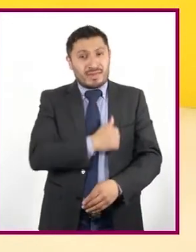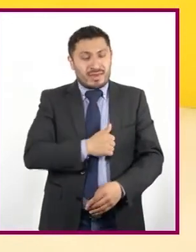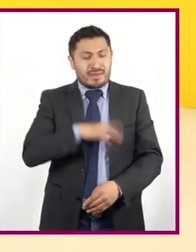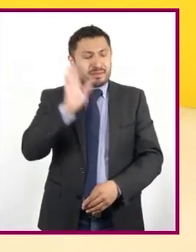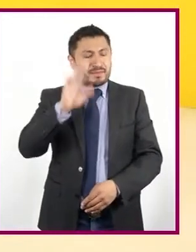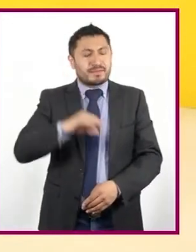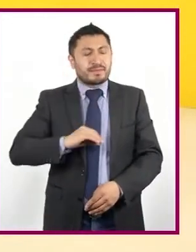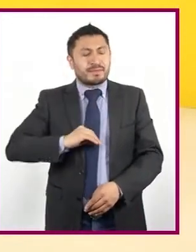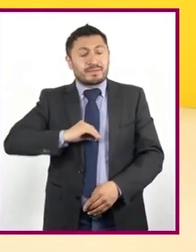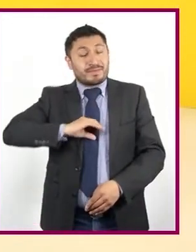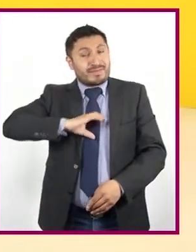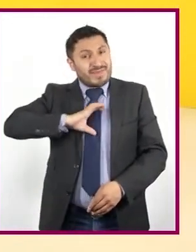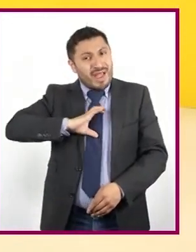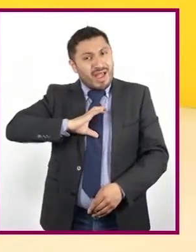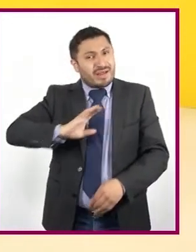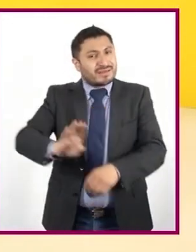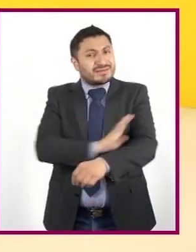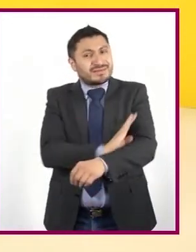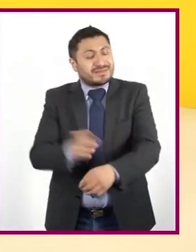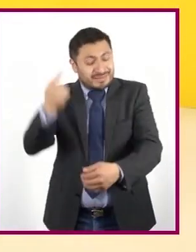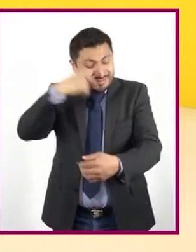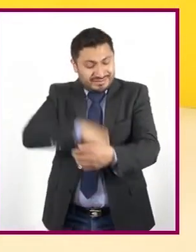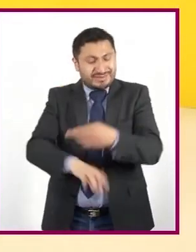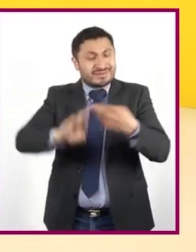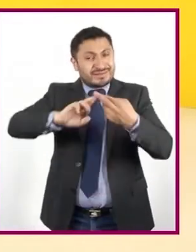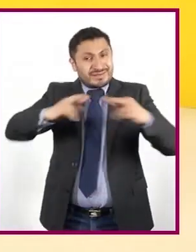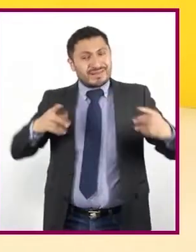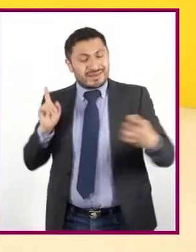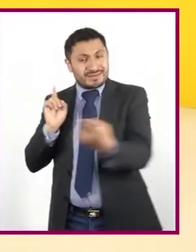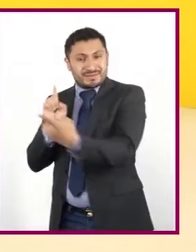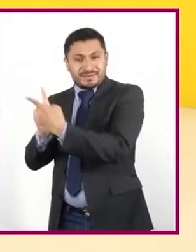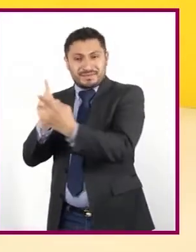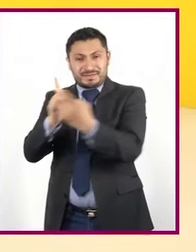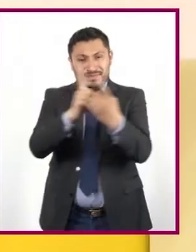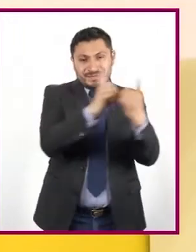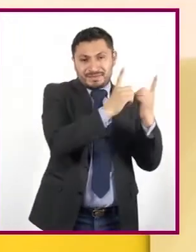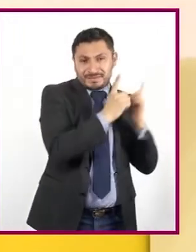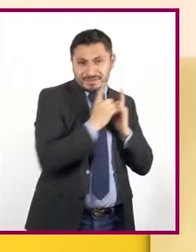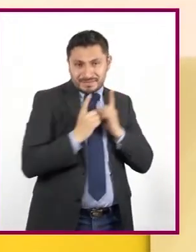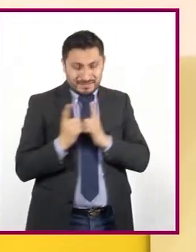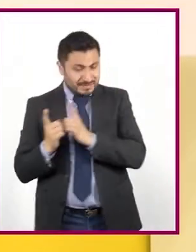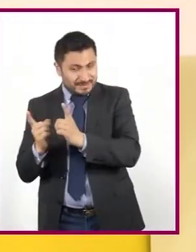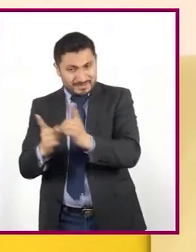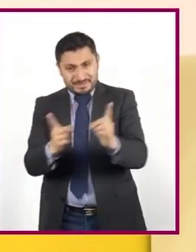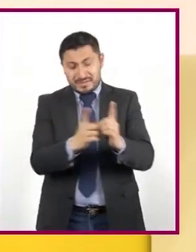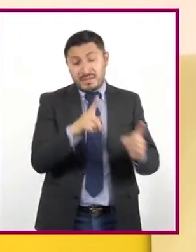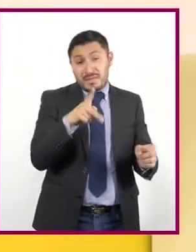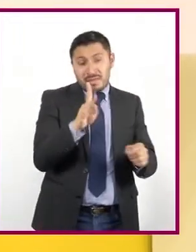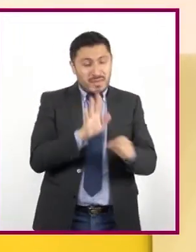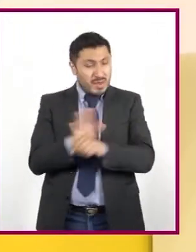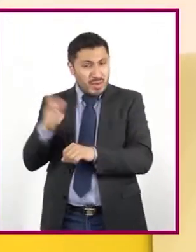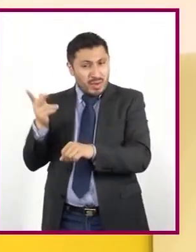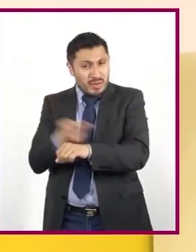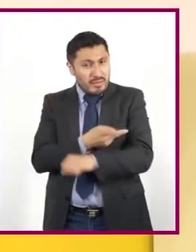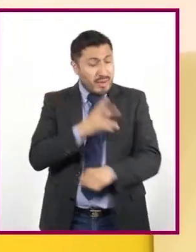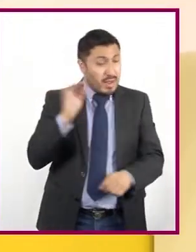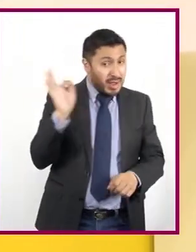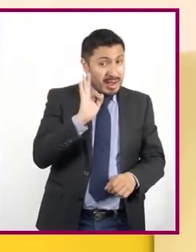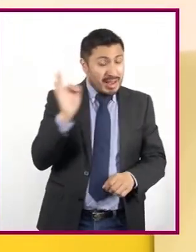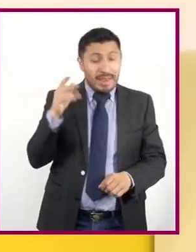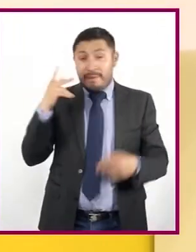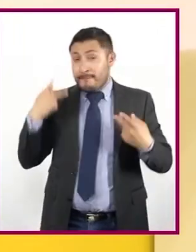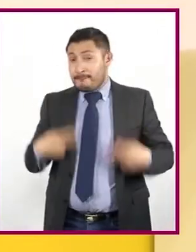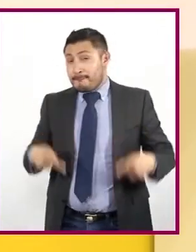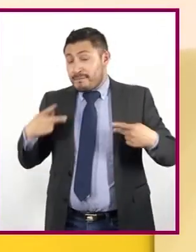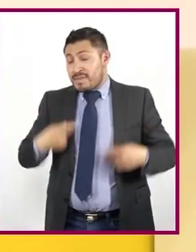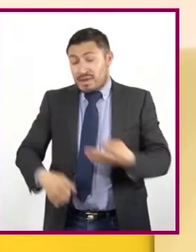el bienestar que ella produce en nuestra relación con los demás. Pero, ¿qué pasa cuando las personas o familias